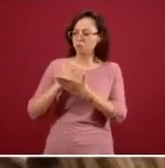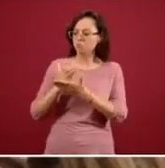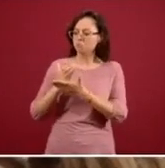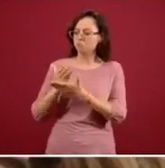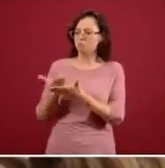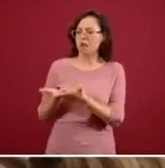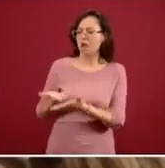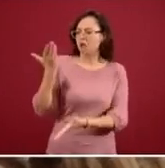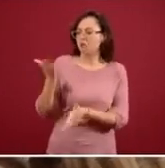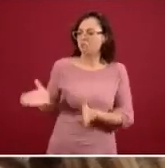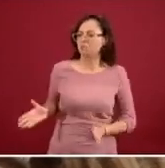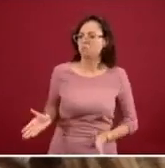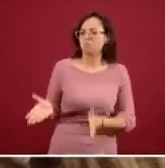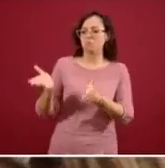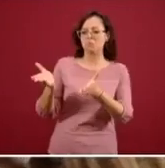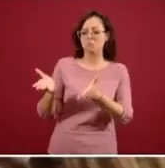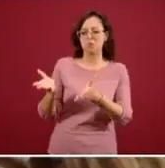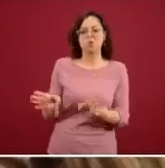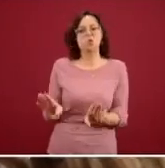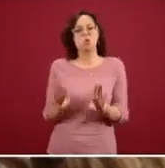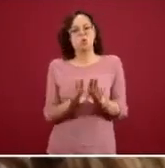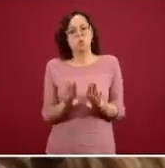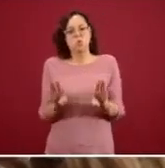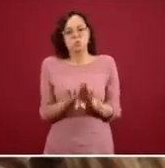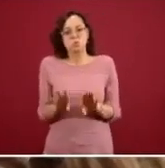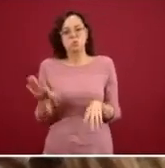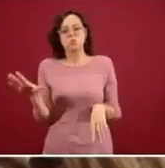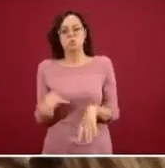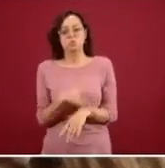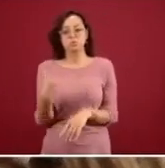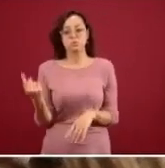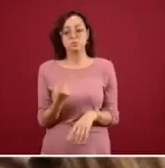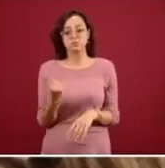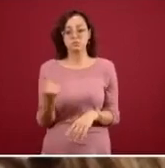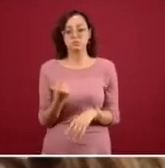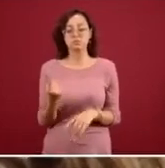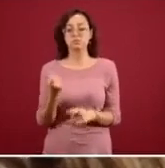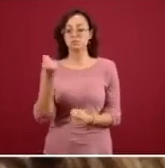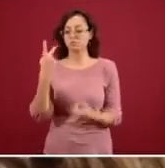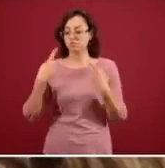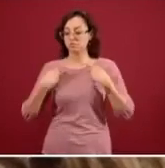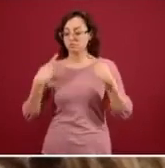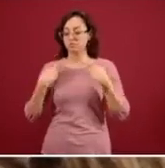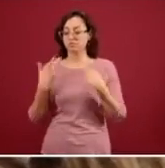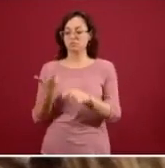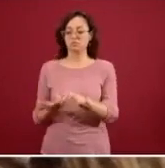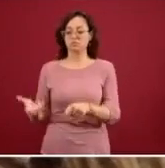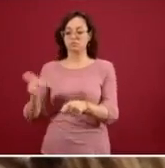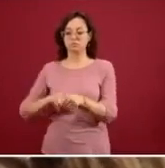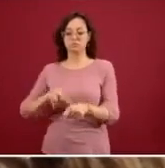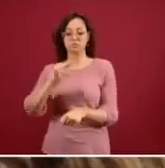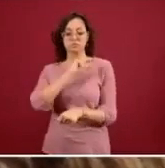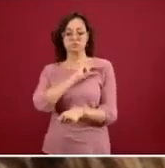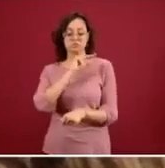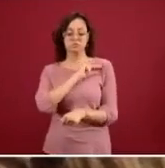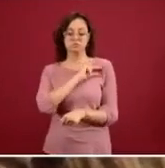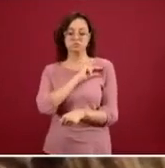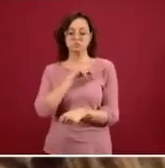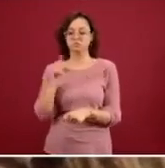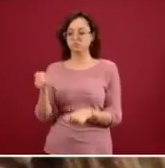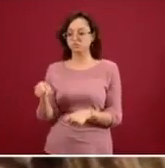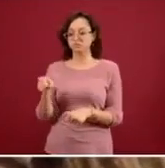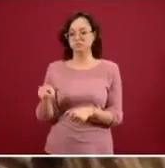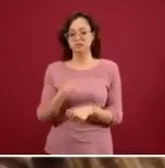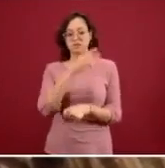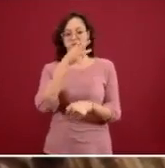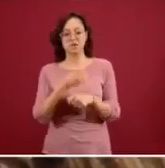lo pregunto porque en algunos casos que se han atendido en el sistema privado hemos escuchado que les hacen hasta una